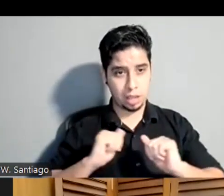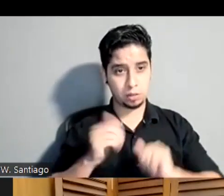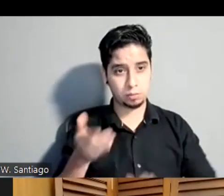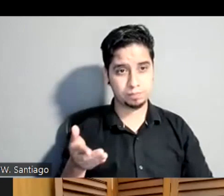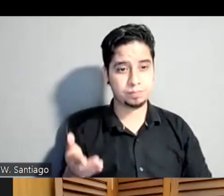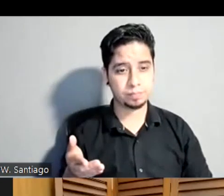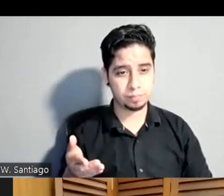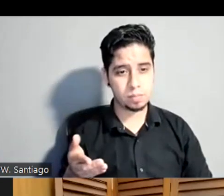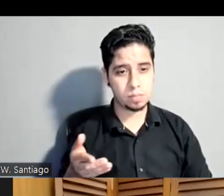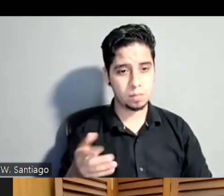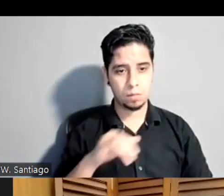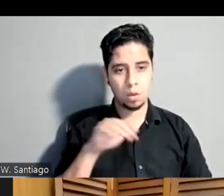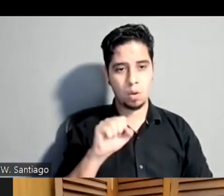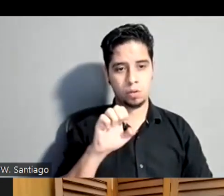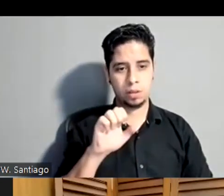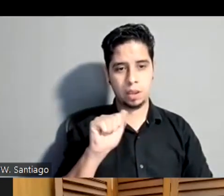José Armando entonces